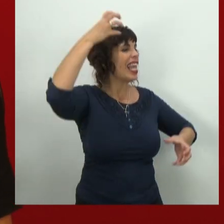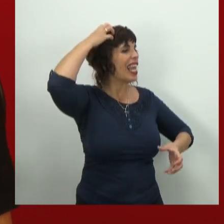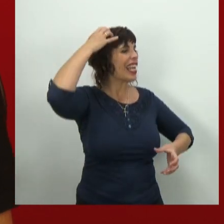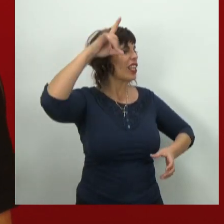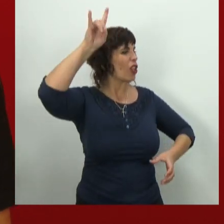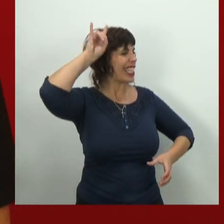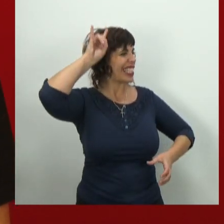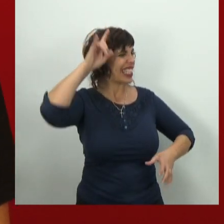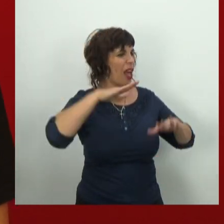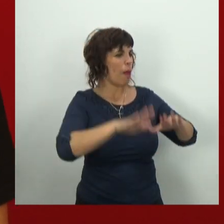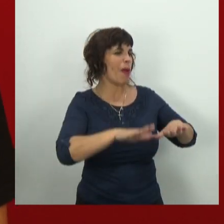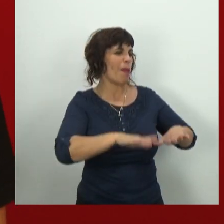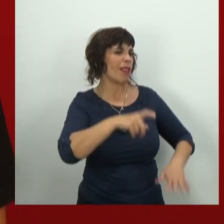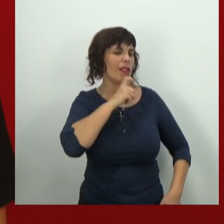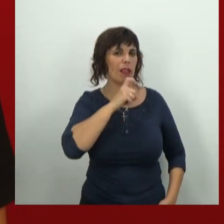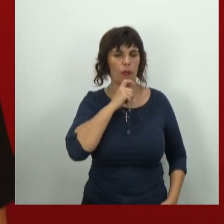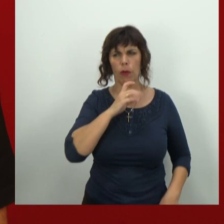¿Cuál es el reino de Satanás?